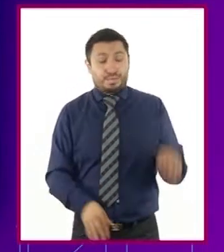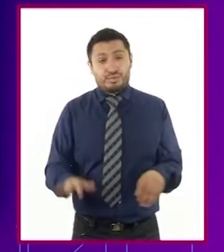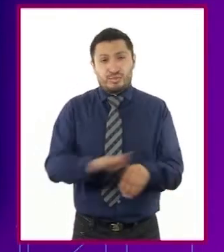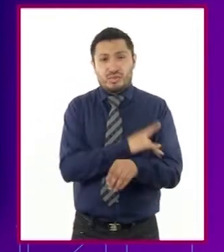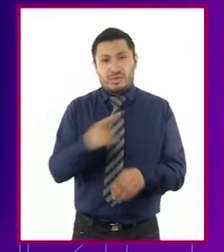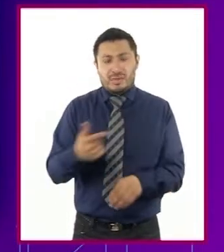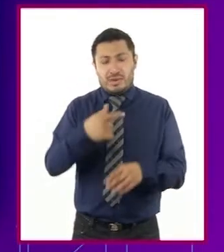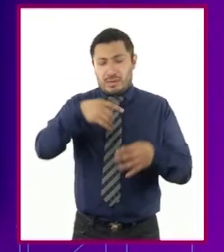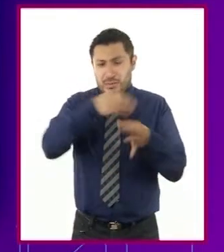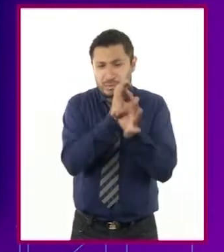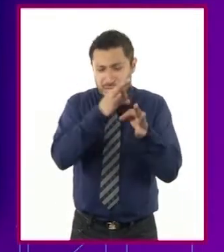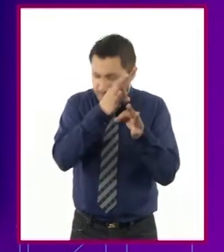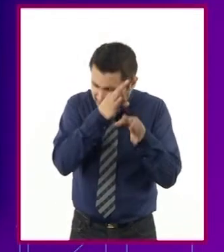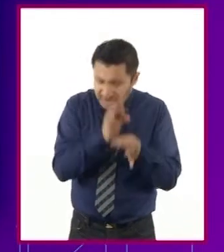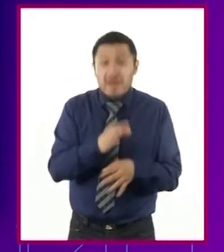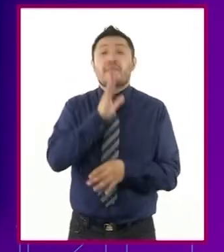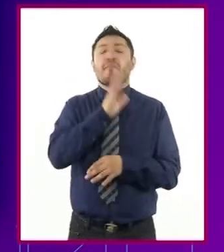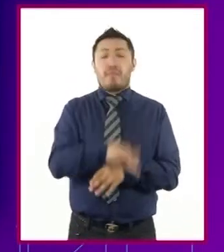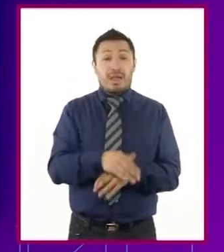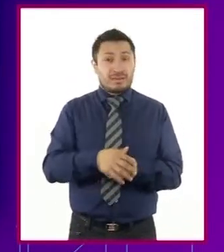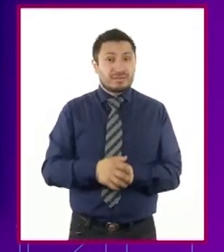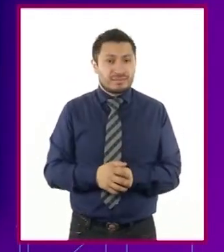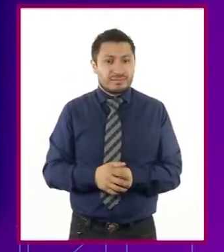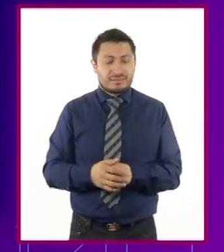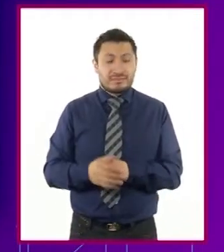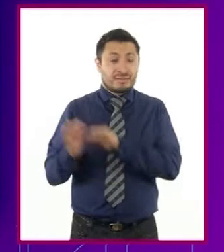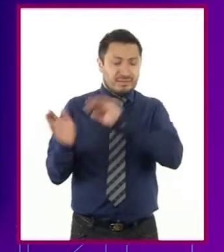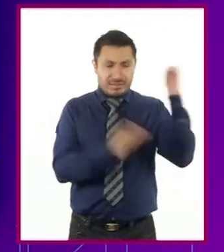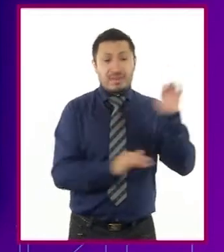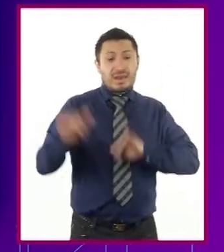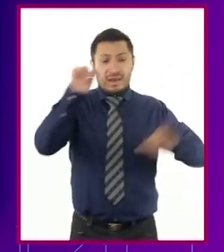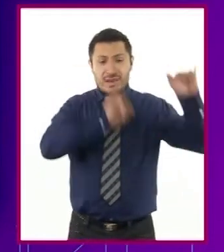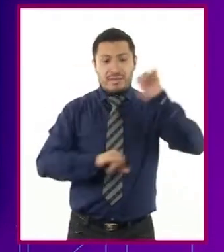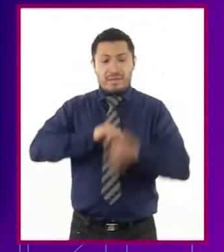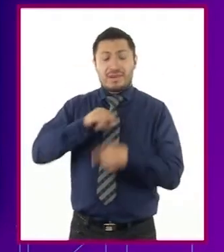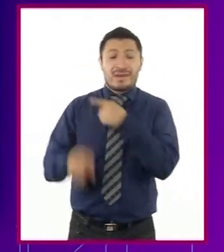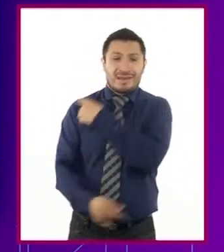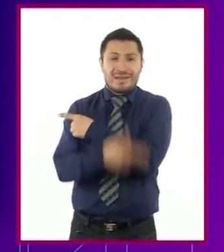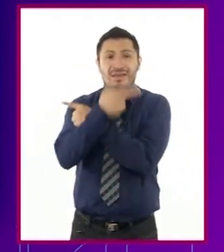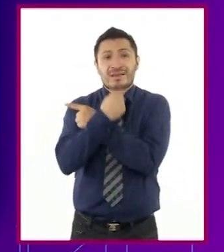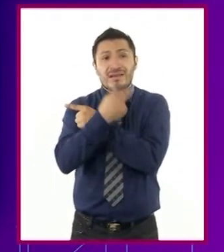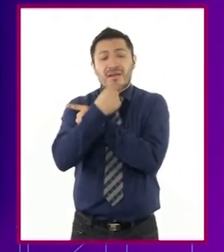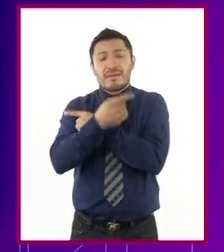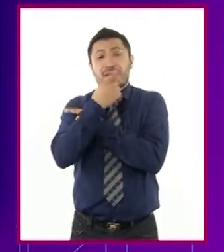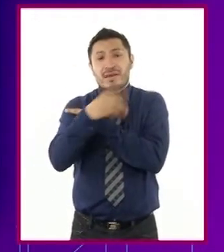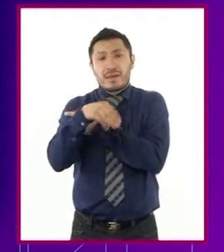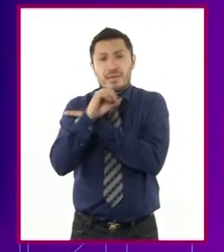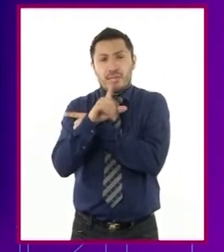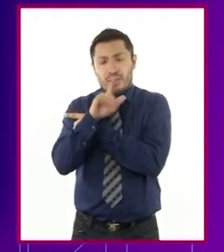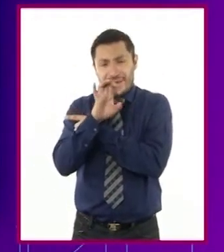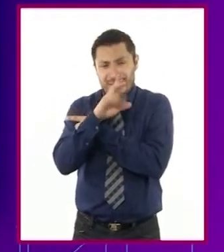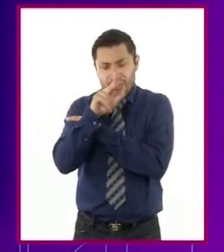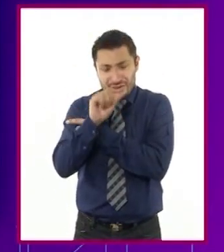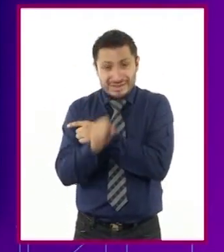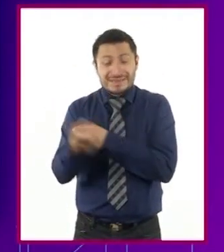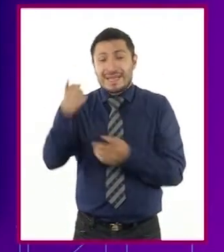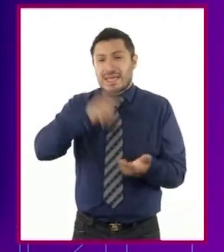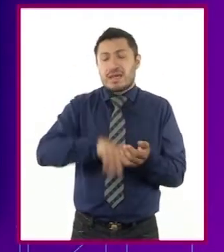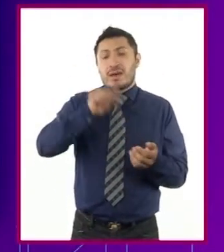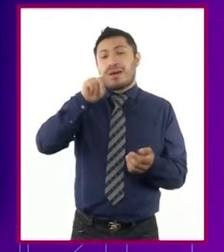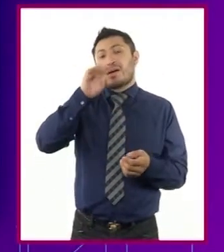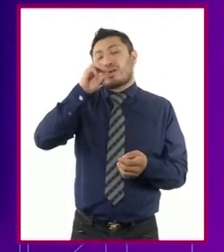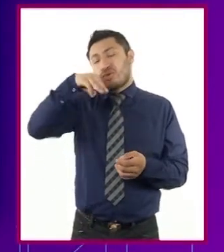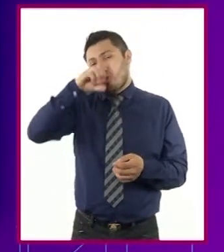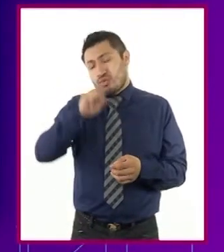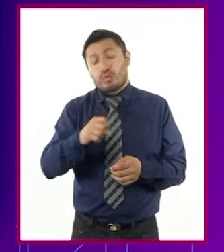los gérmenes. En química, John Dalton planteó que las moléculas están formadas por átomos, lo que dio como